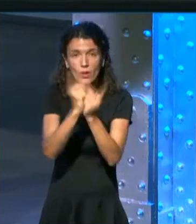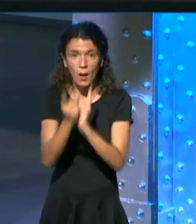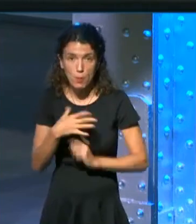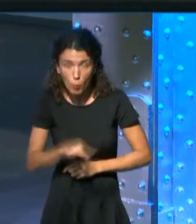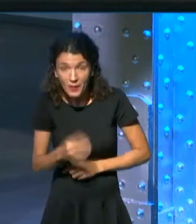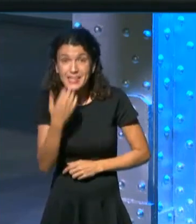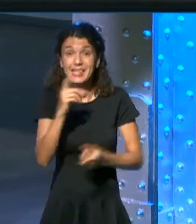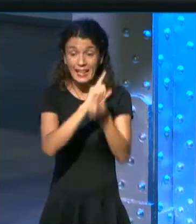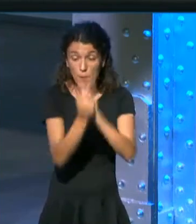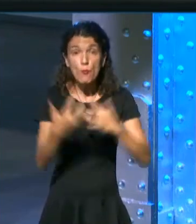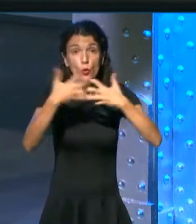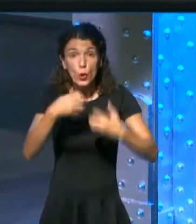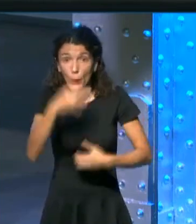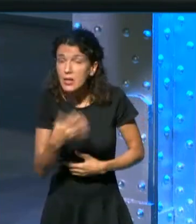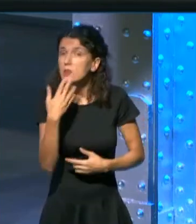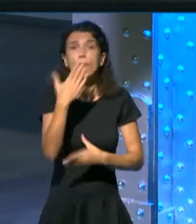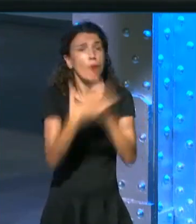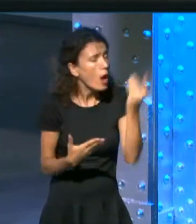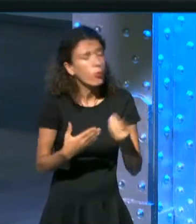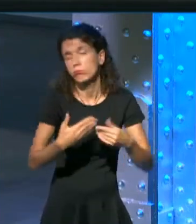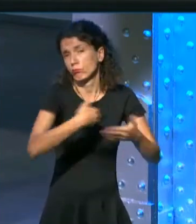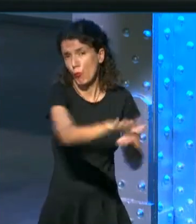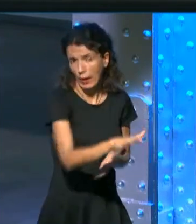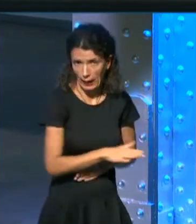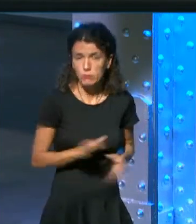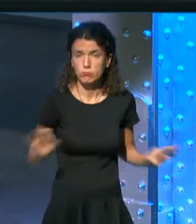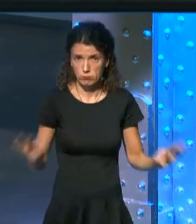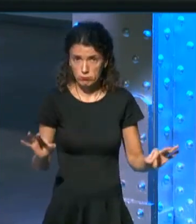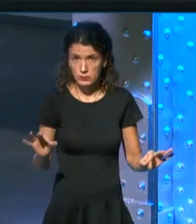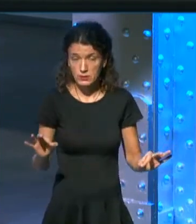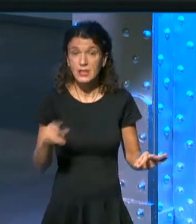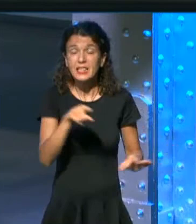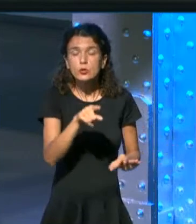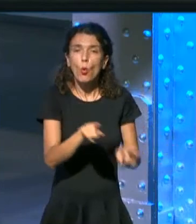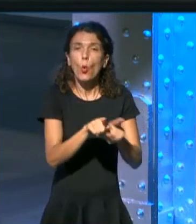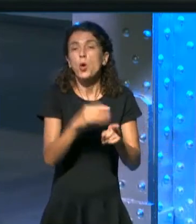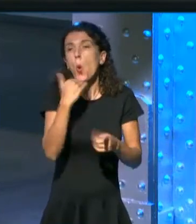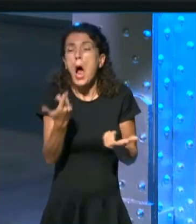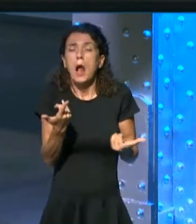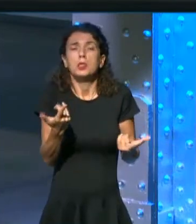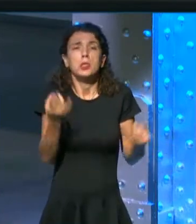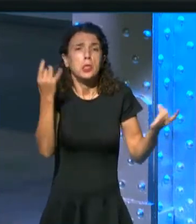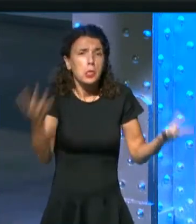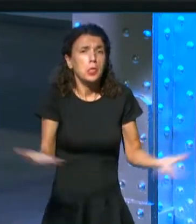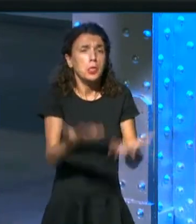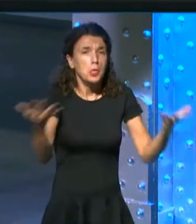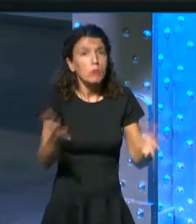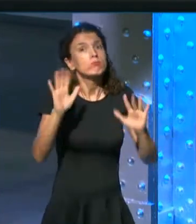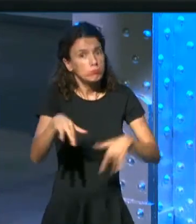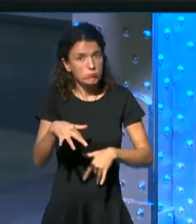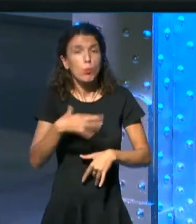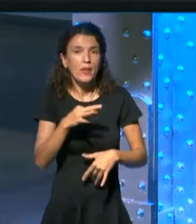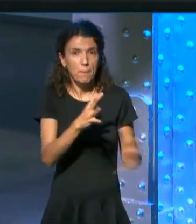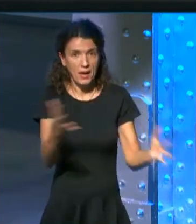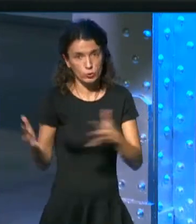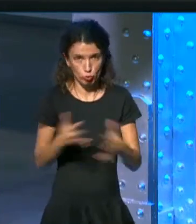cambio funciona bien, lo dejas. Si no funciona bien, lo descartas. Esto, que parece que no tiene mucha ciencia, en realidad es aplicar una